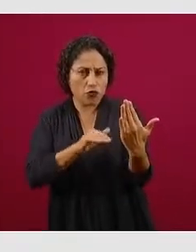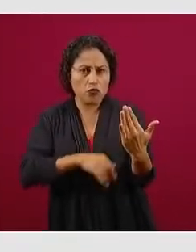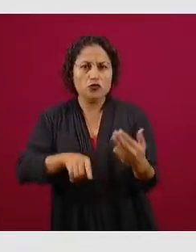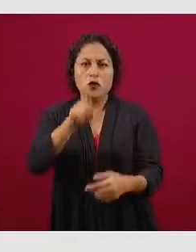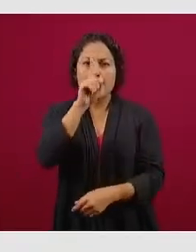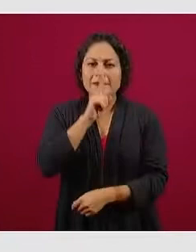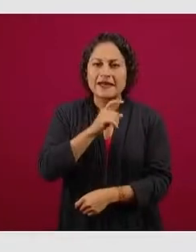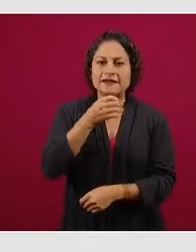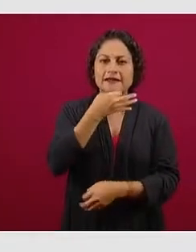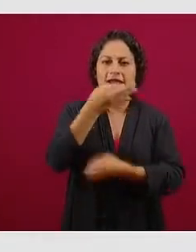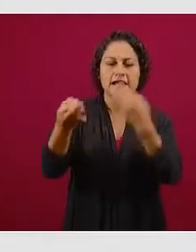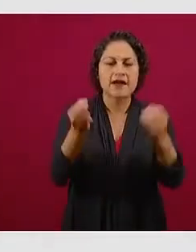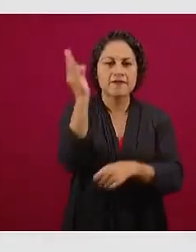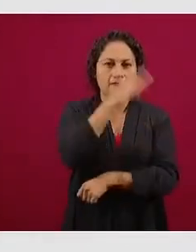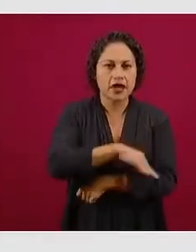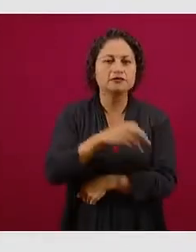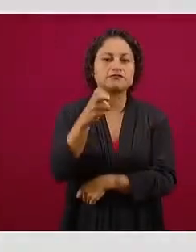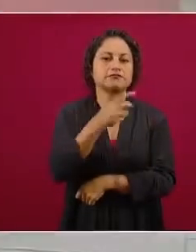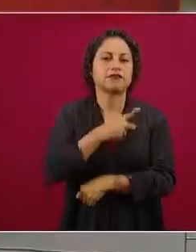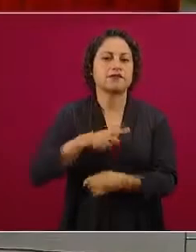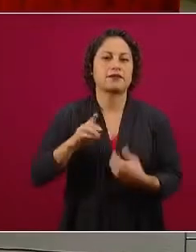noticias falsas. Corta la transmisión.